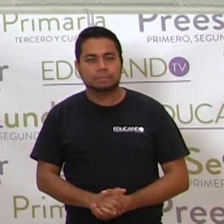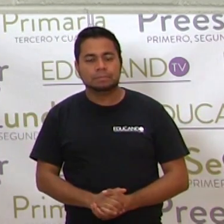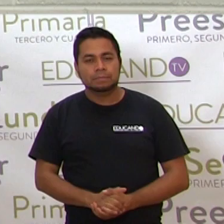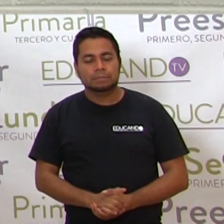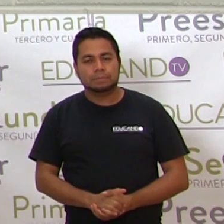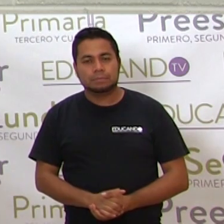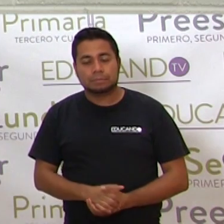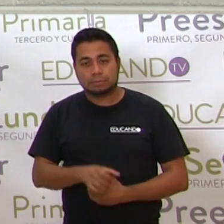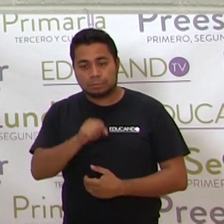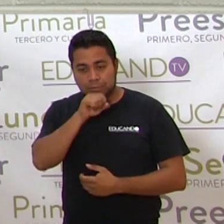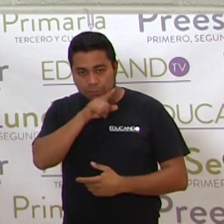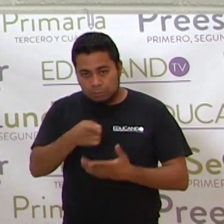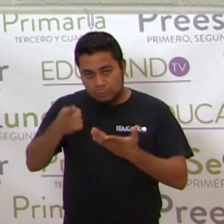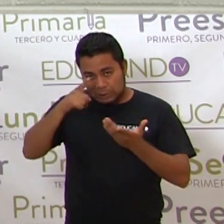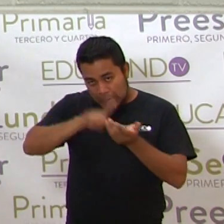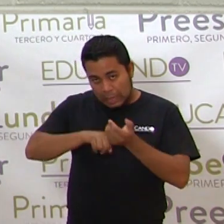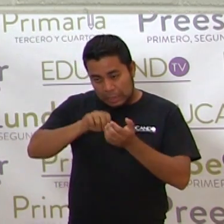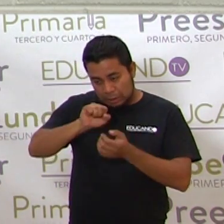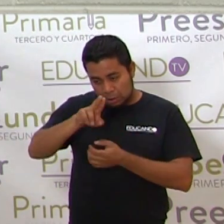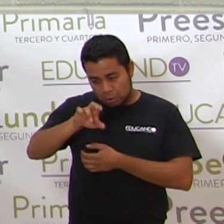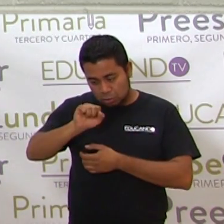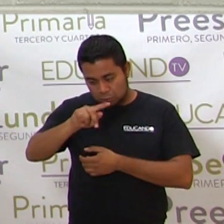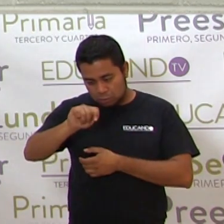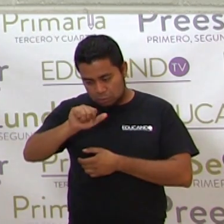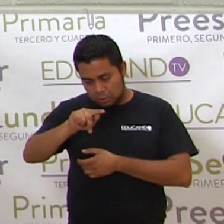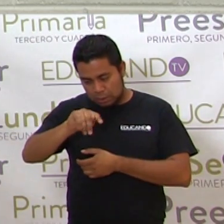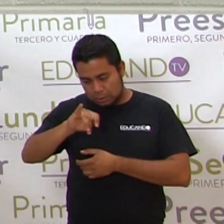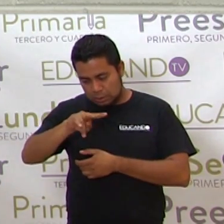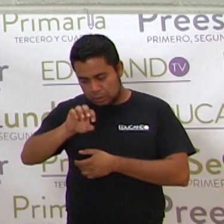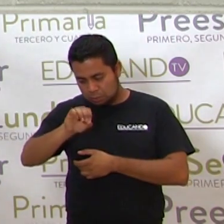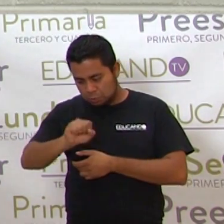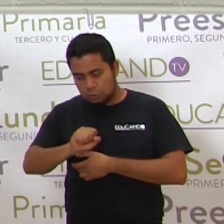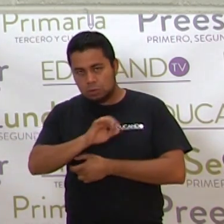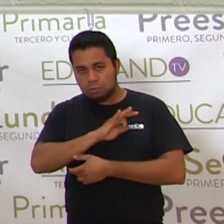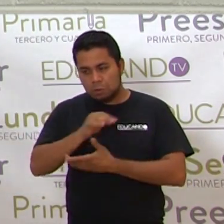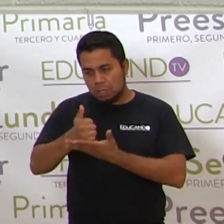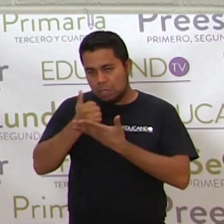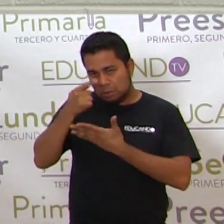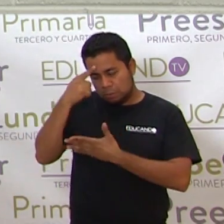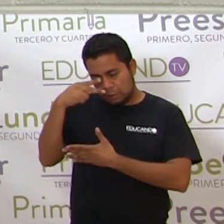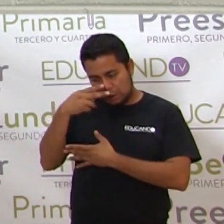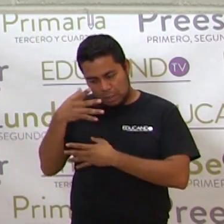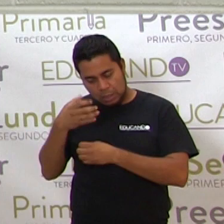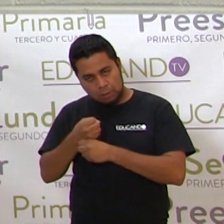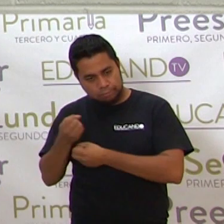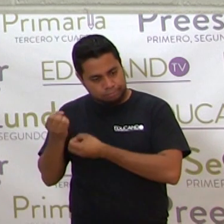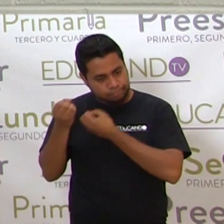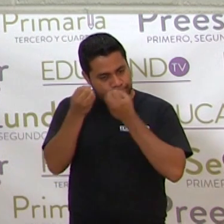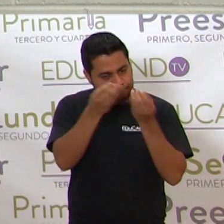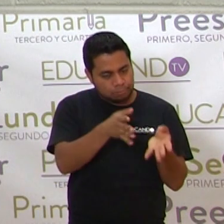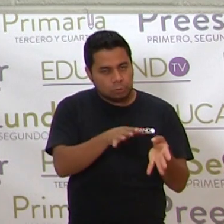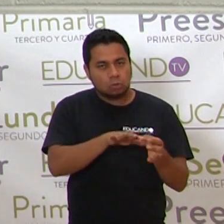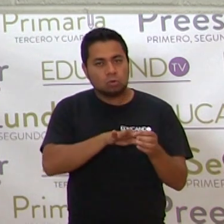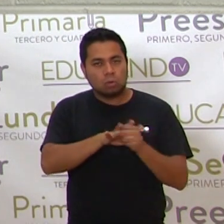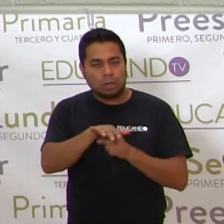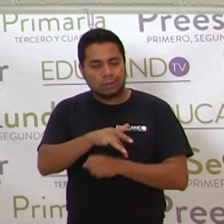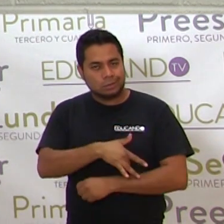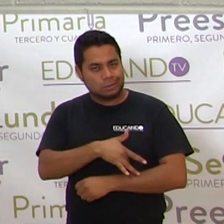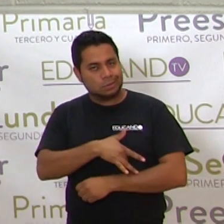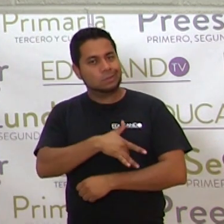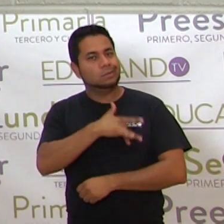También dentro de estos sustantivos podemos encontrar que nos van a ayudar a nombrar lo que son sentimientos